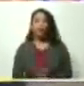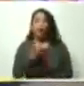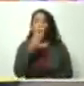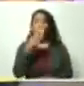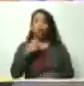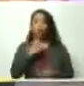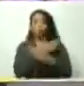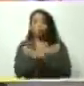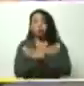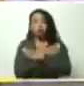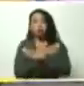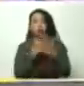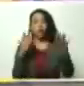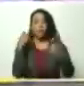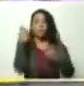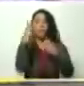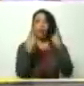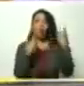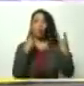a la orden de ustedes para su pregunta